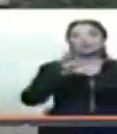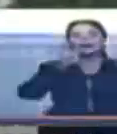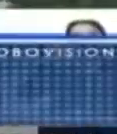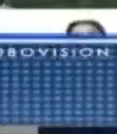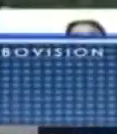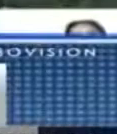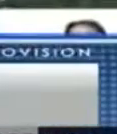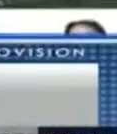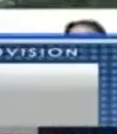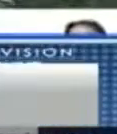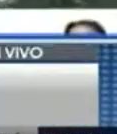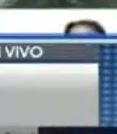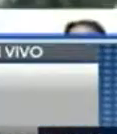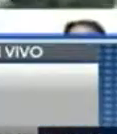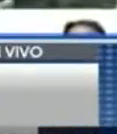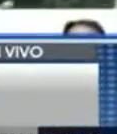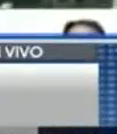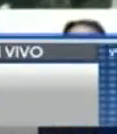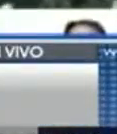Bolívar.